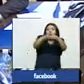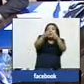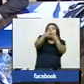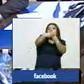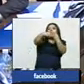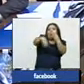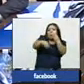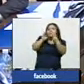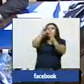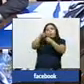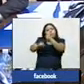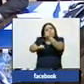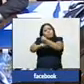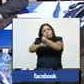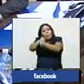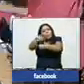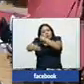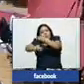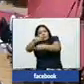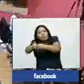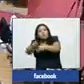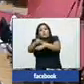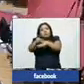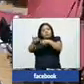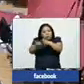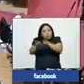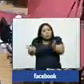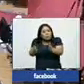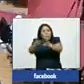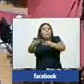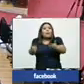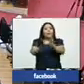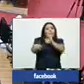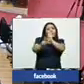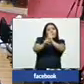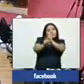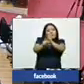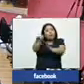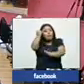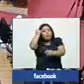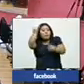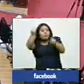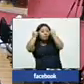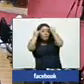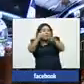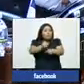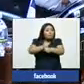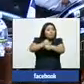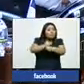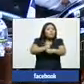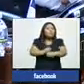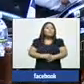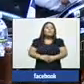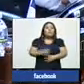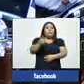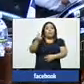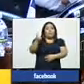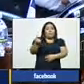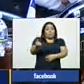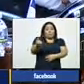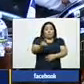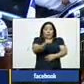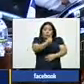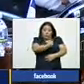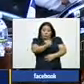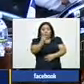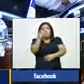abogó por los consensos en el Parlamento para seguir respaldando las iniciativas de seguridad. El ciudadano juzgará